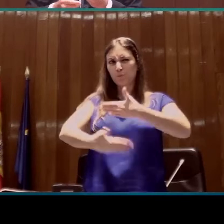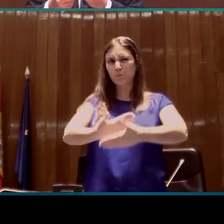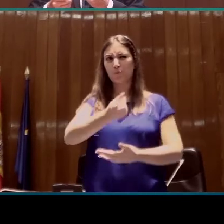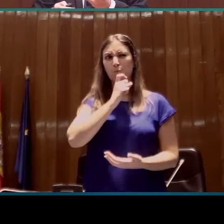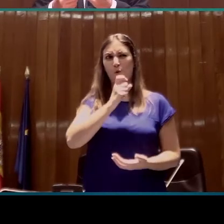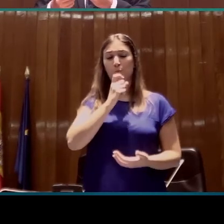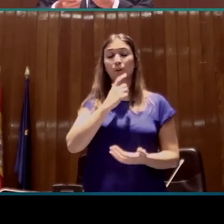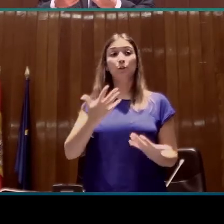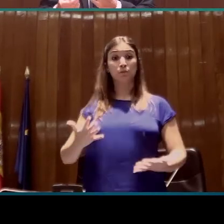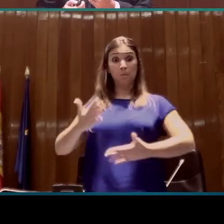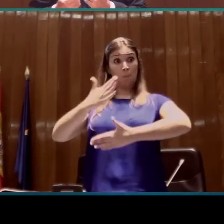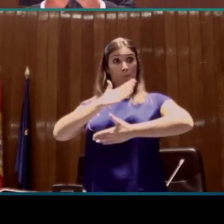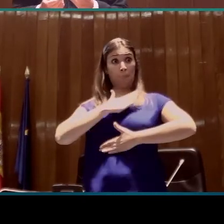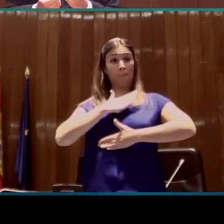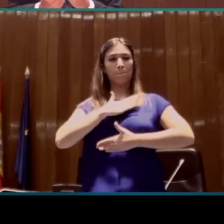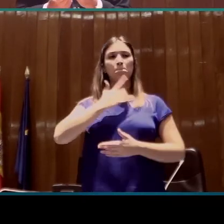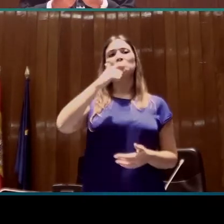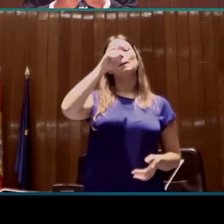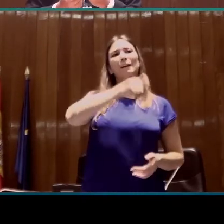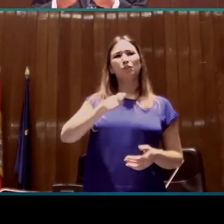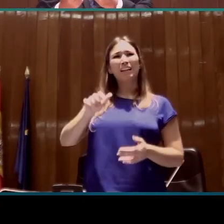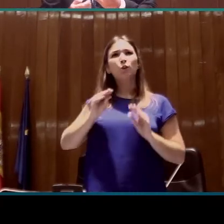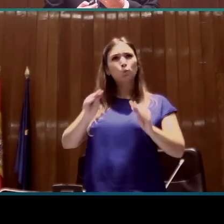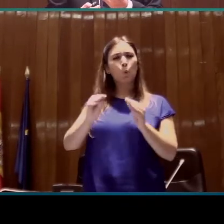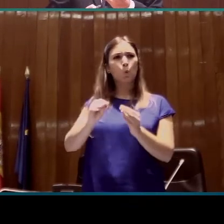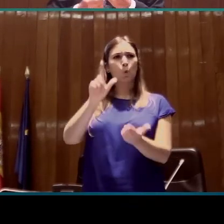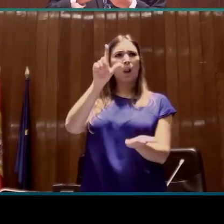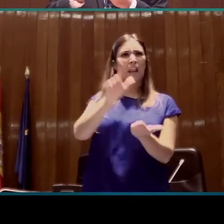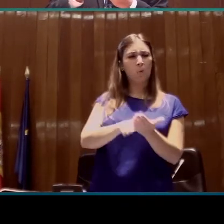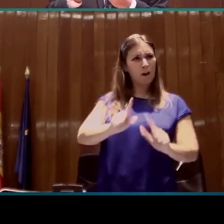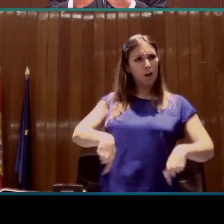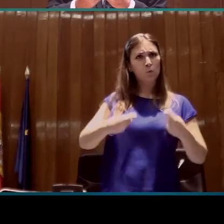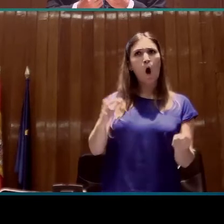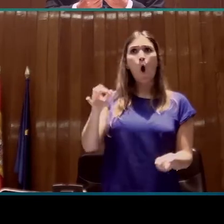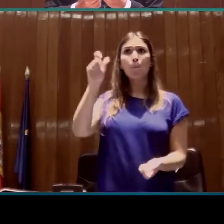realmente cuando nosotros accedemos, cuando las personas nativas, bueno, y las no nativas,